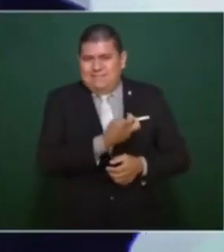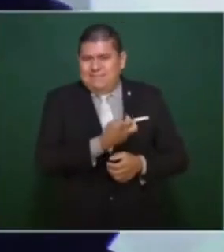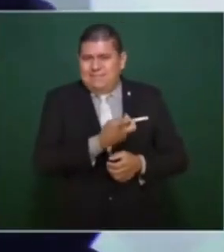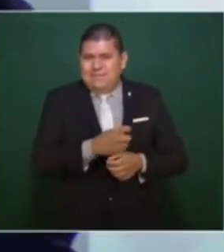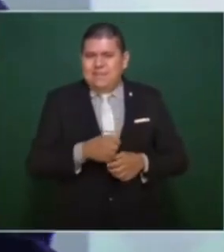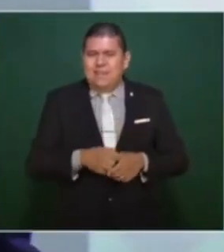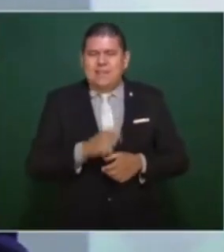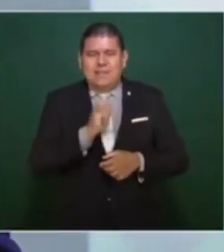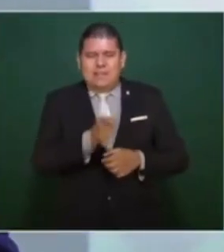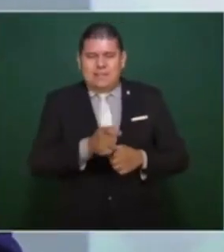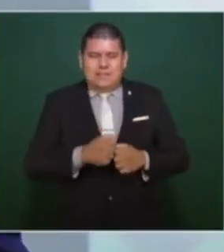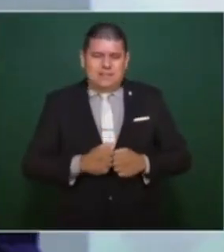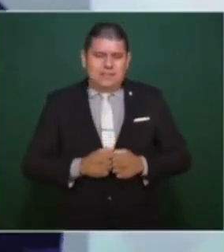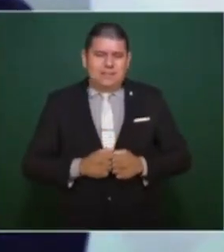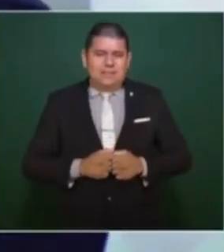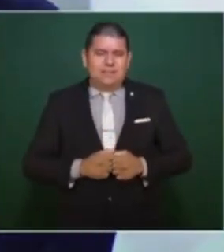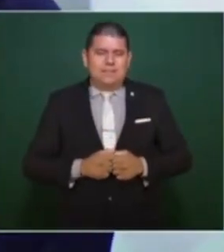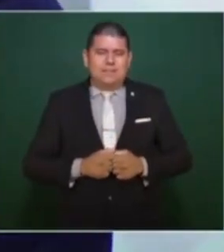en su